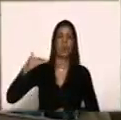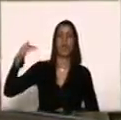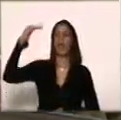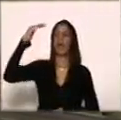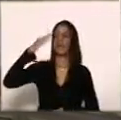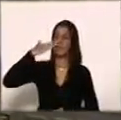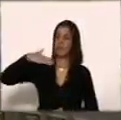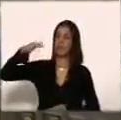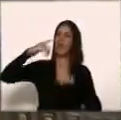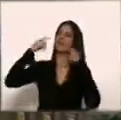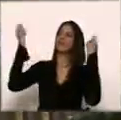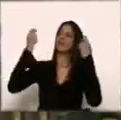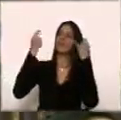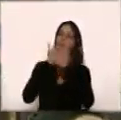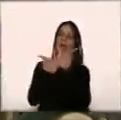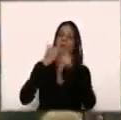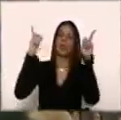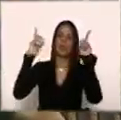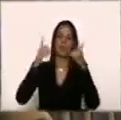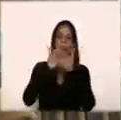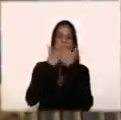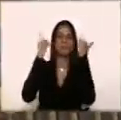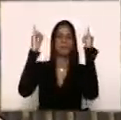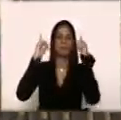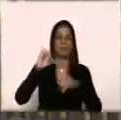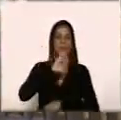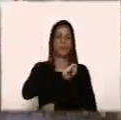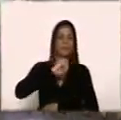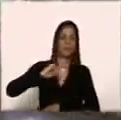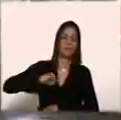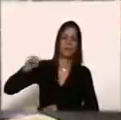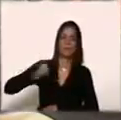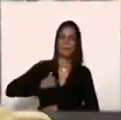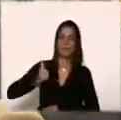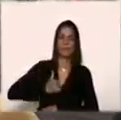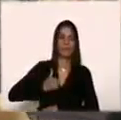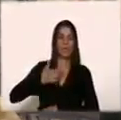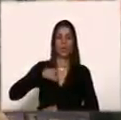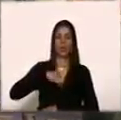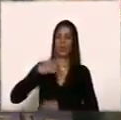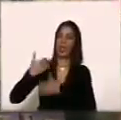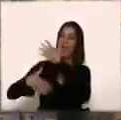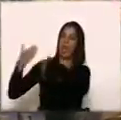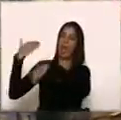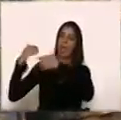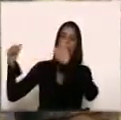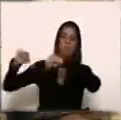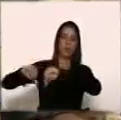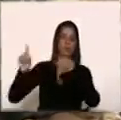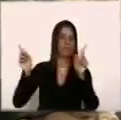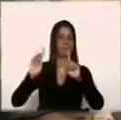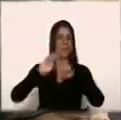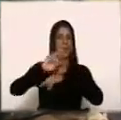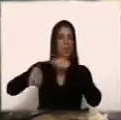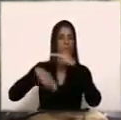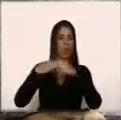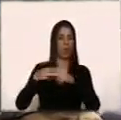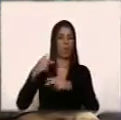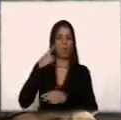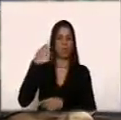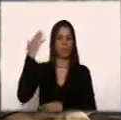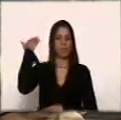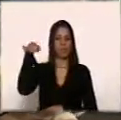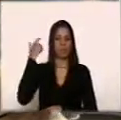nos declaramos libres, soberanos e independientes, y no retrocederemos nunca más al pasado